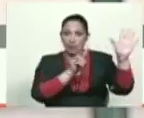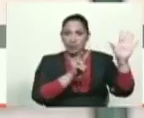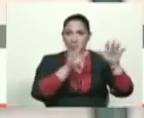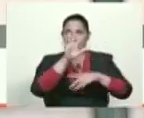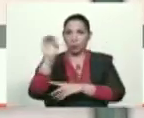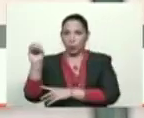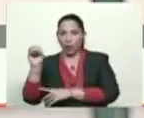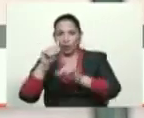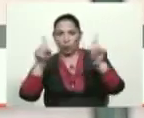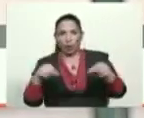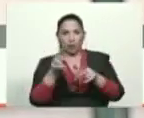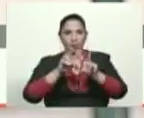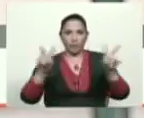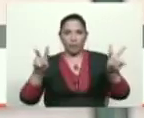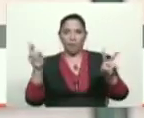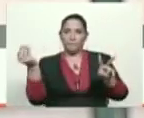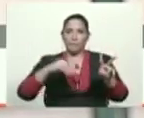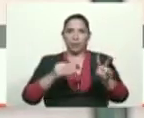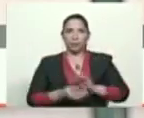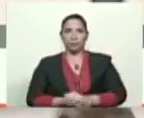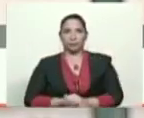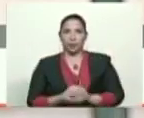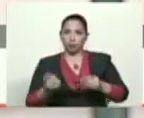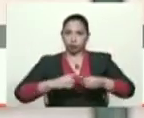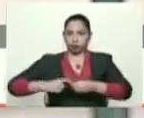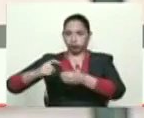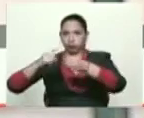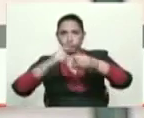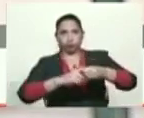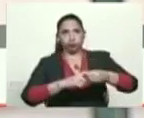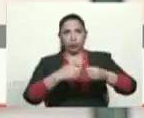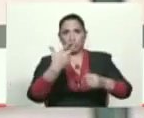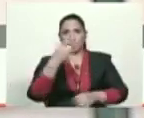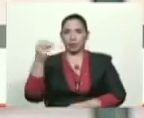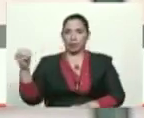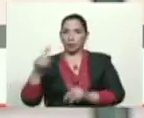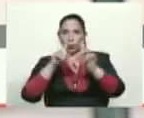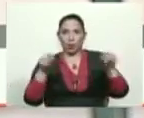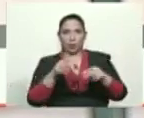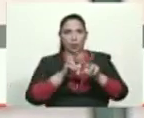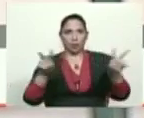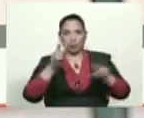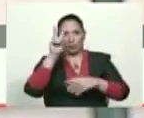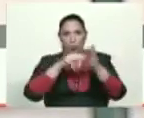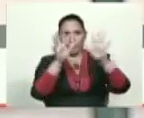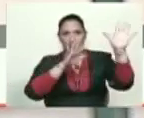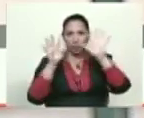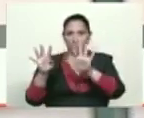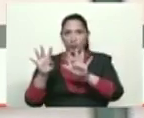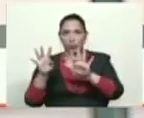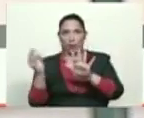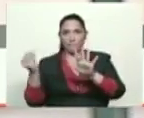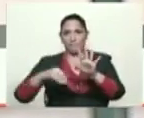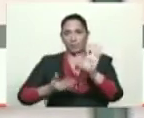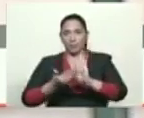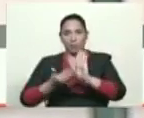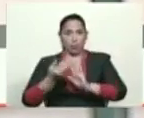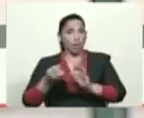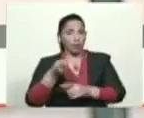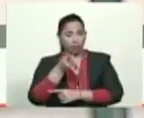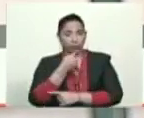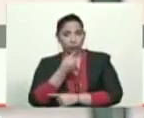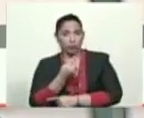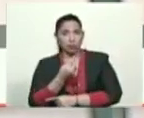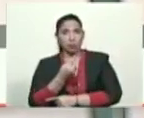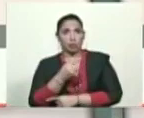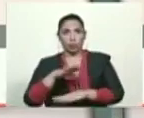adicionales estas 62 ciudades se incorporan 300 cuadros de paz este 2019 pero lo más importante lo que usted dice mi comandante